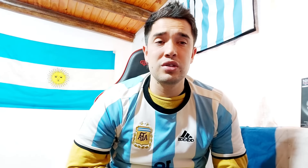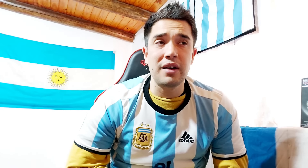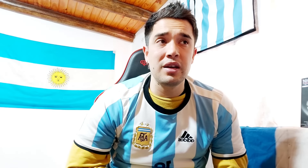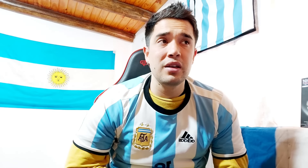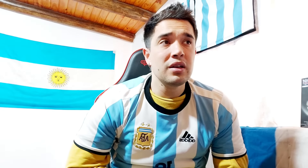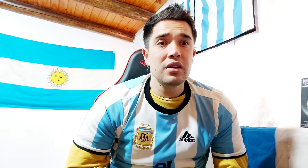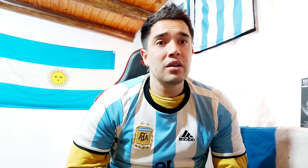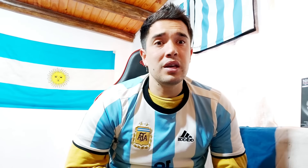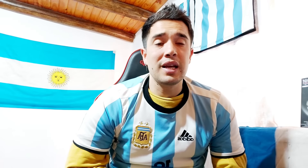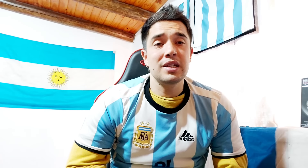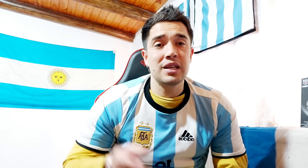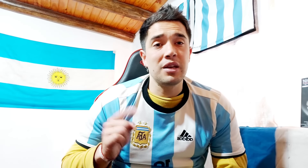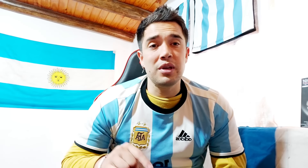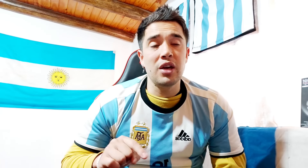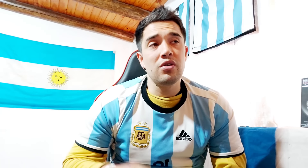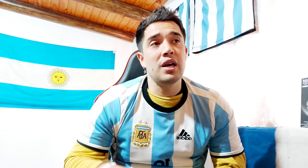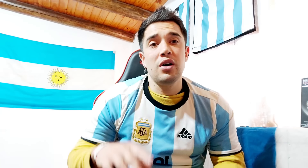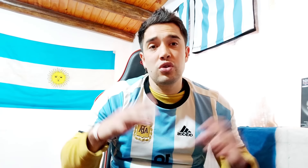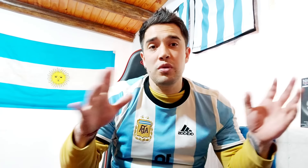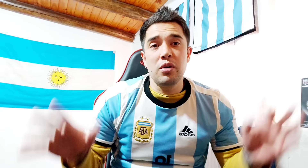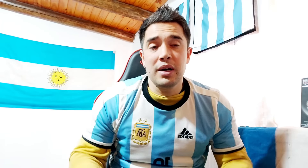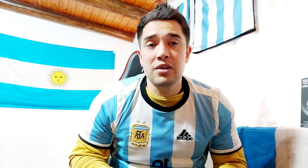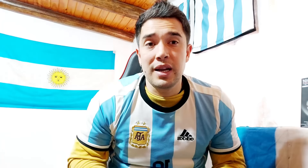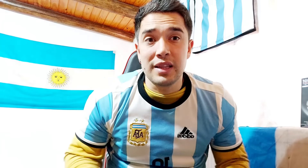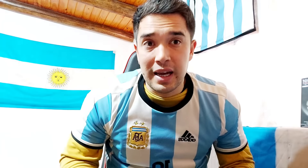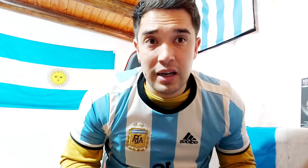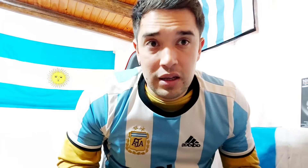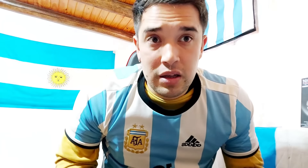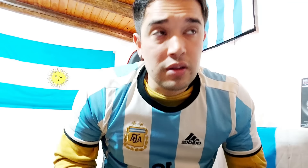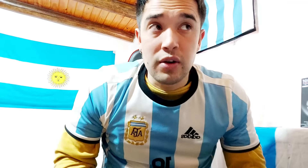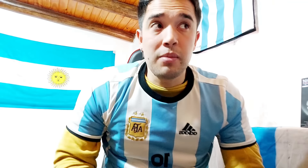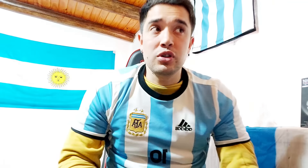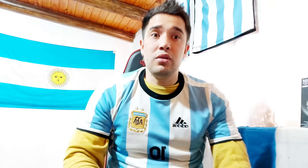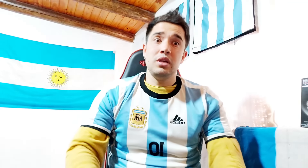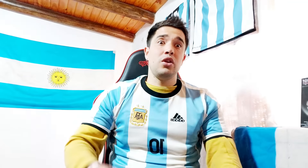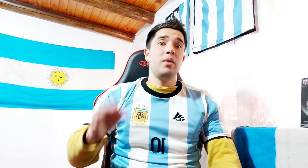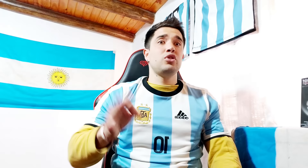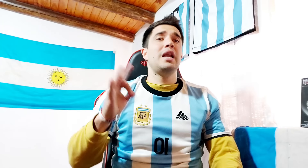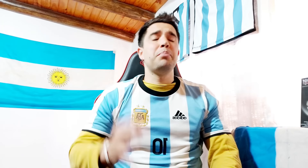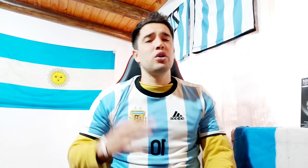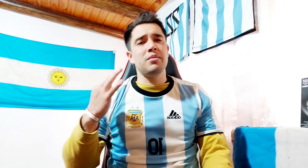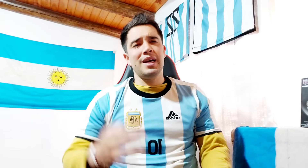que no lo sabe. Y gracias a este video y a otros videos más se van a enterar de lo que pasó. Así